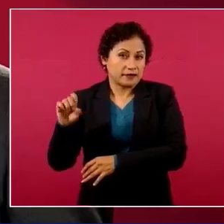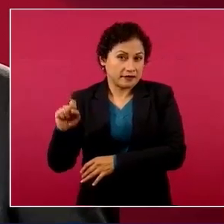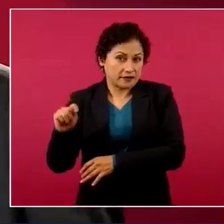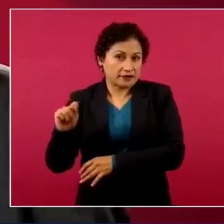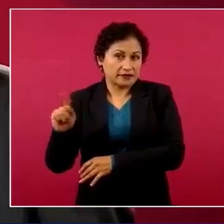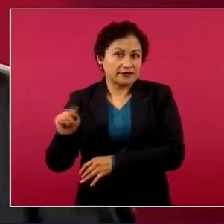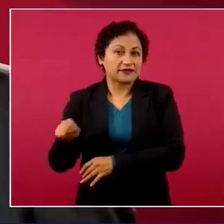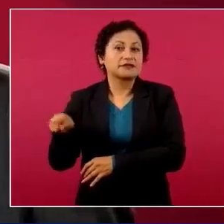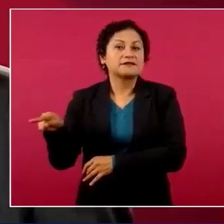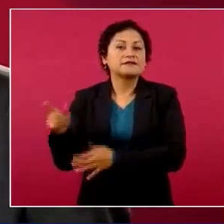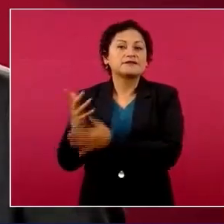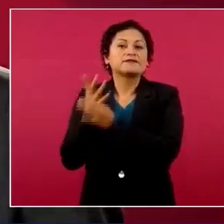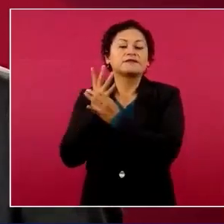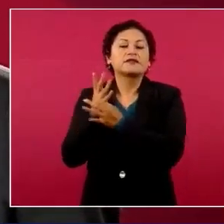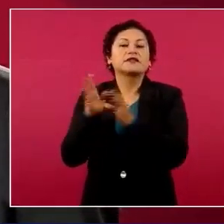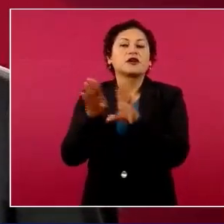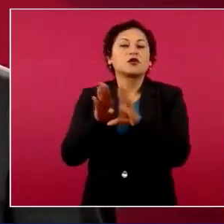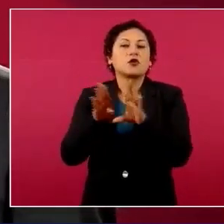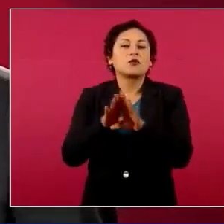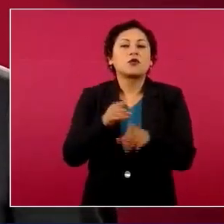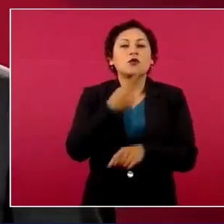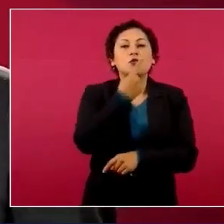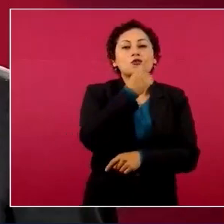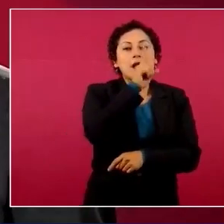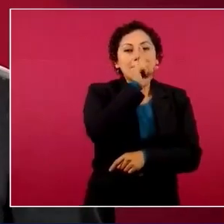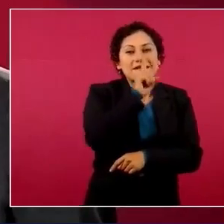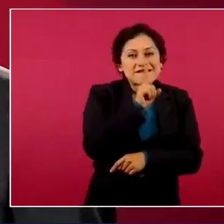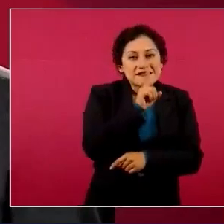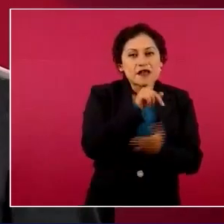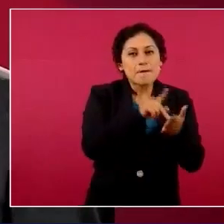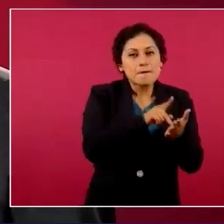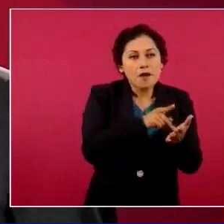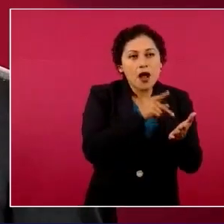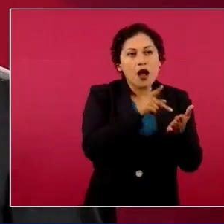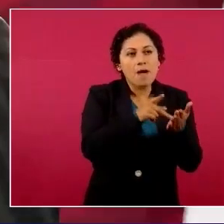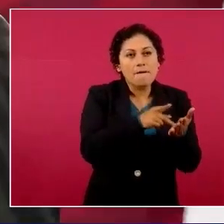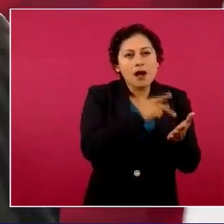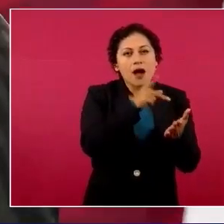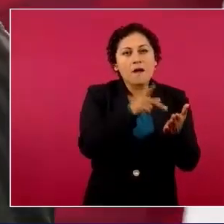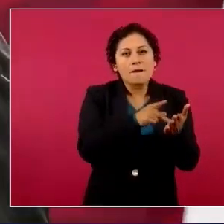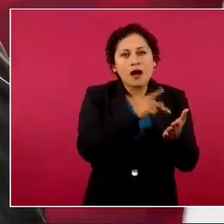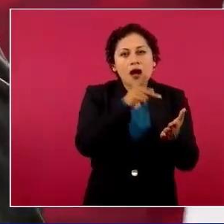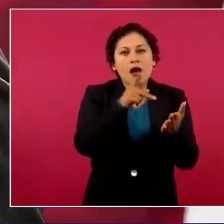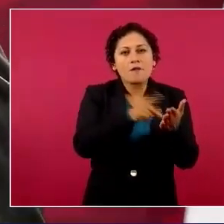de que una mentira que se repite muchas veces puede convertirse en verdad,